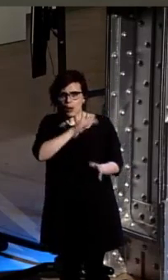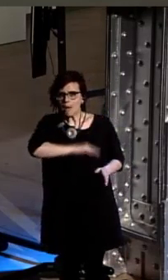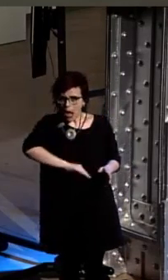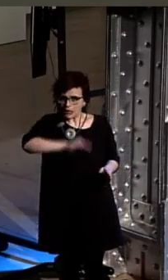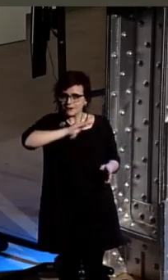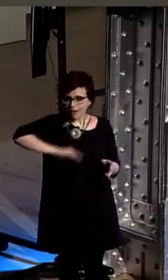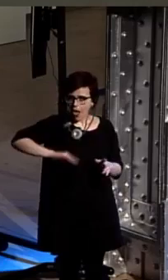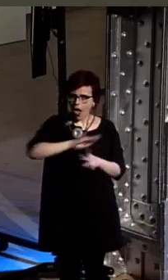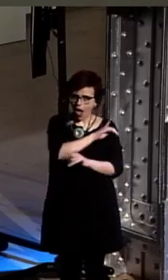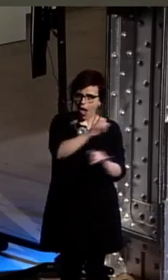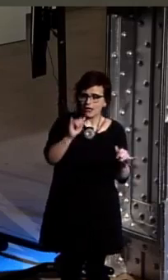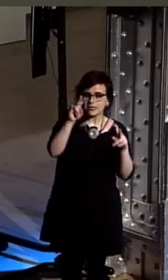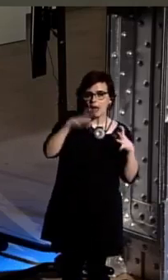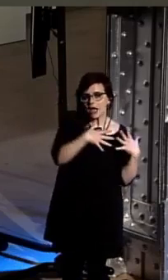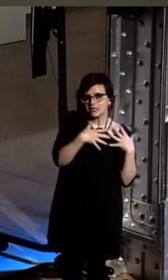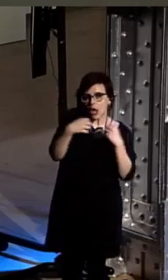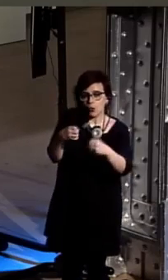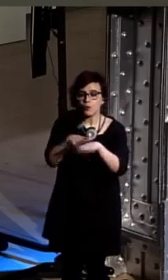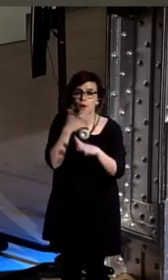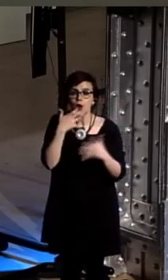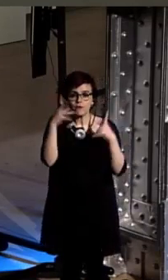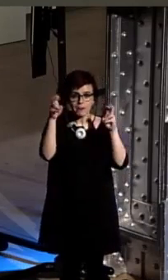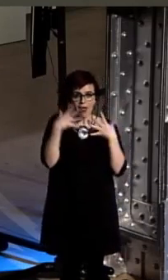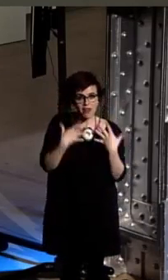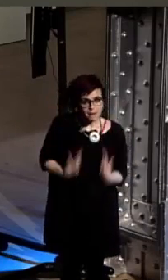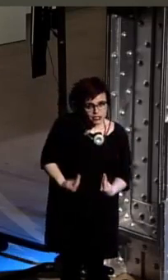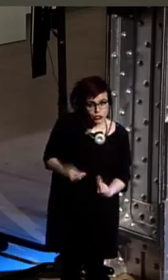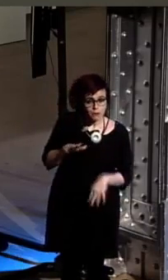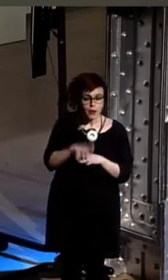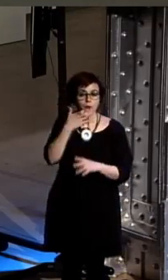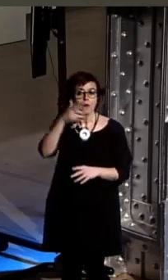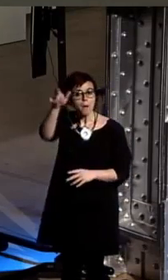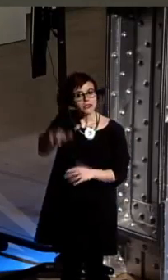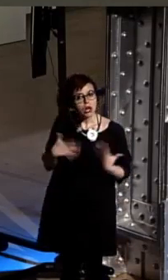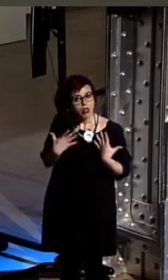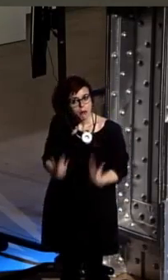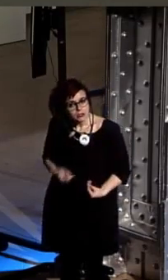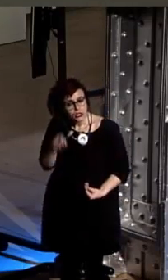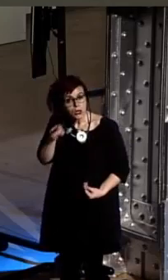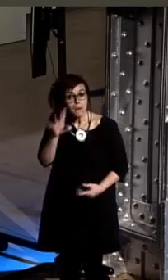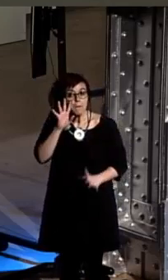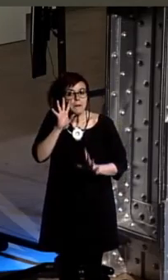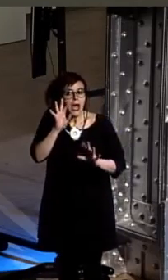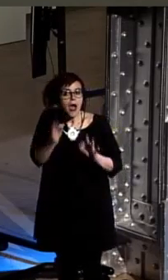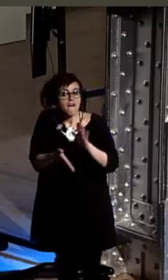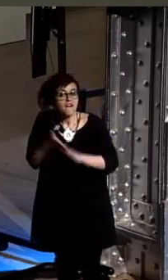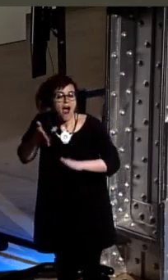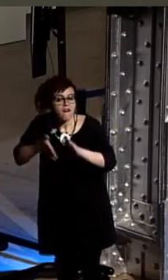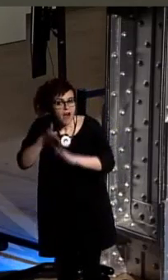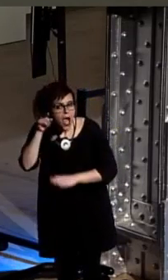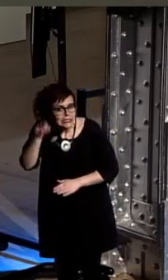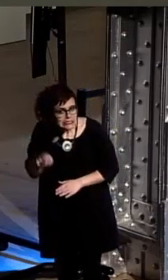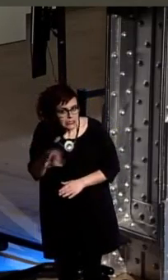muy positivos en el contexto de la salud, ahora que has hablado de la depresión, por ejemplo, ¿no?, para ayudar a personas que pueden tener en riesgo de tener depresión o personas